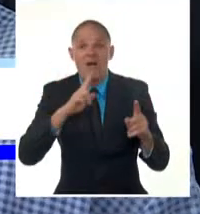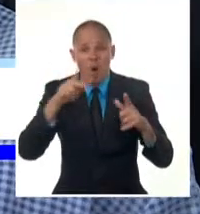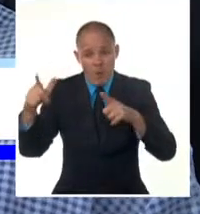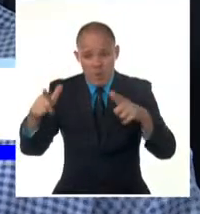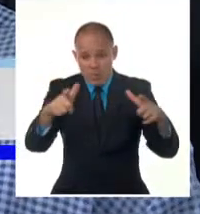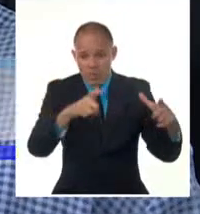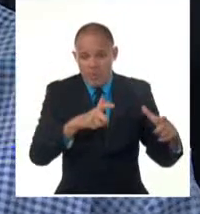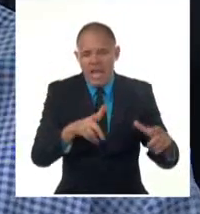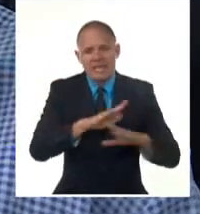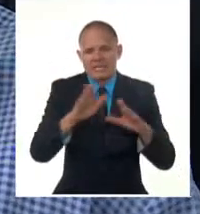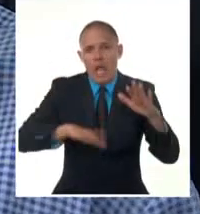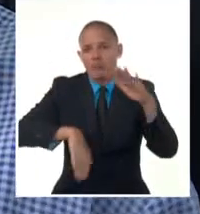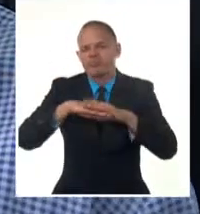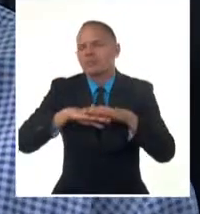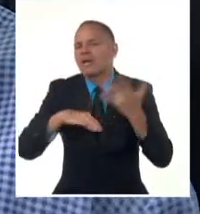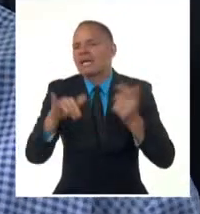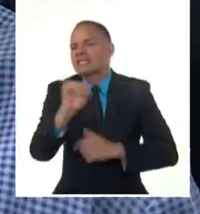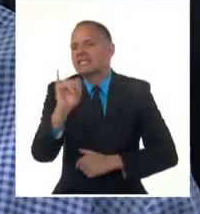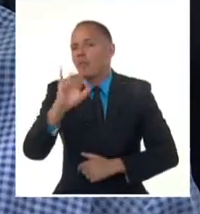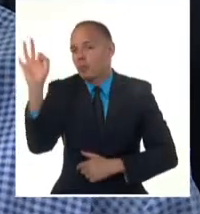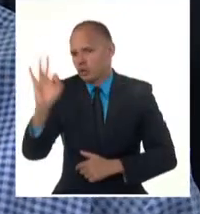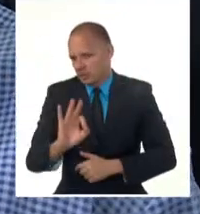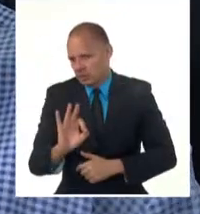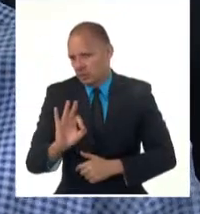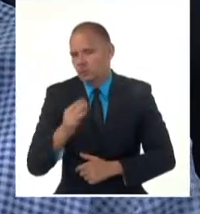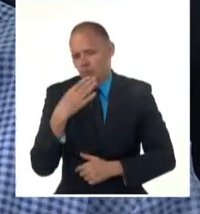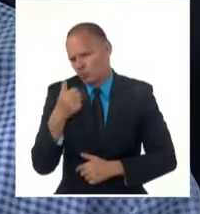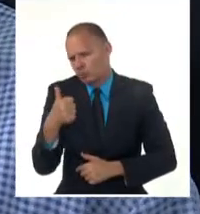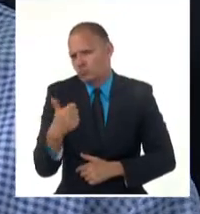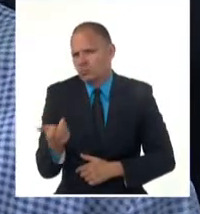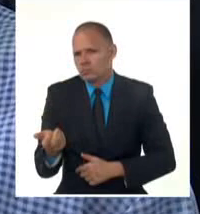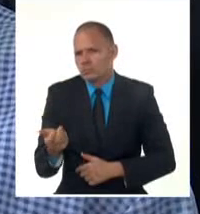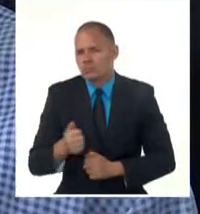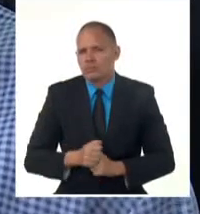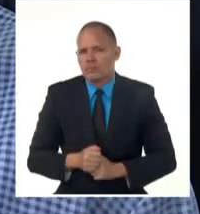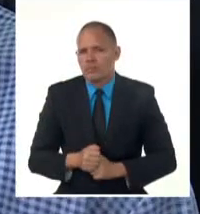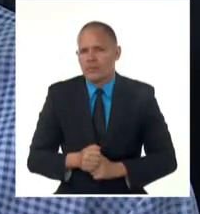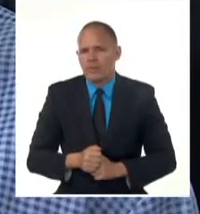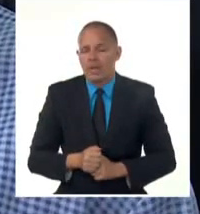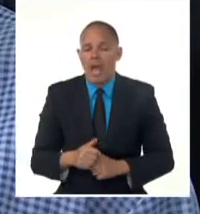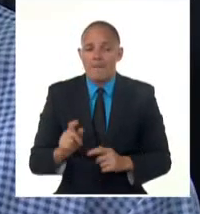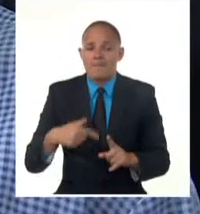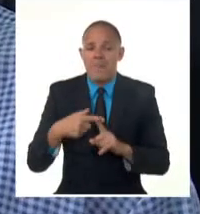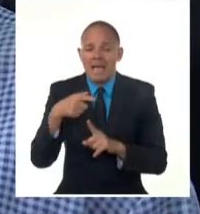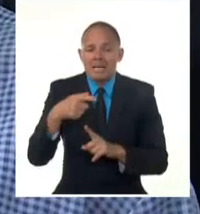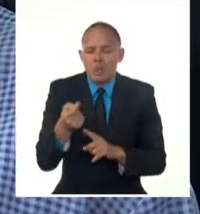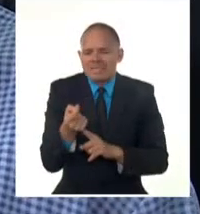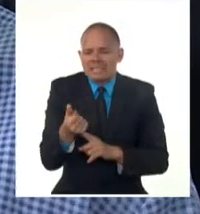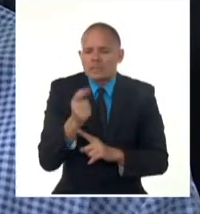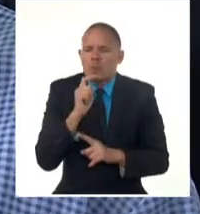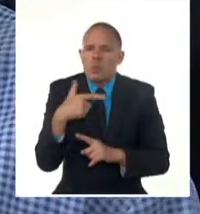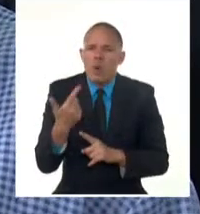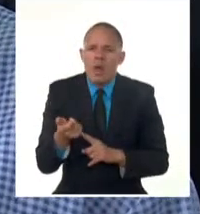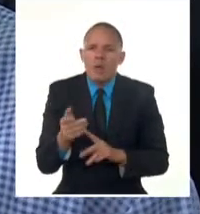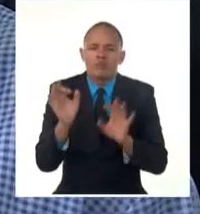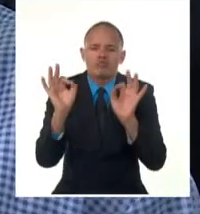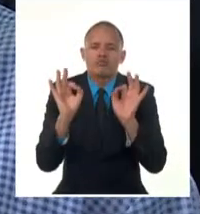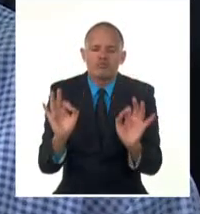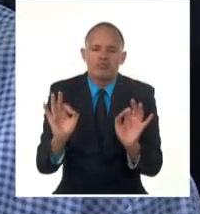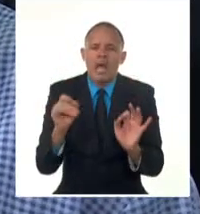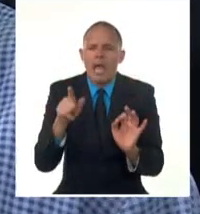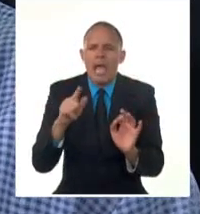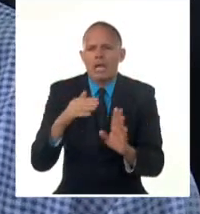el 66% de la capacidad nacional de almacenamiento, y esto está bastante próximo al almacenamiento